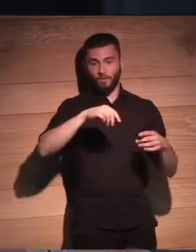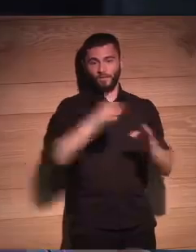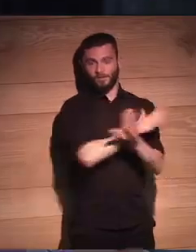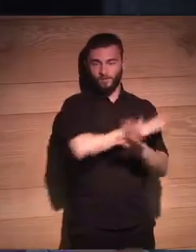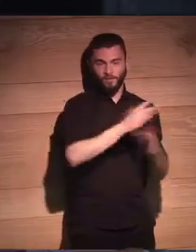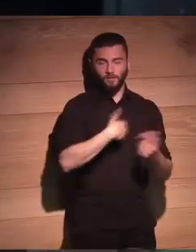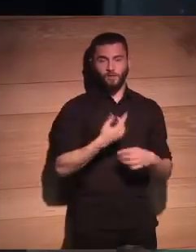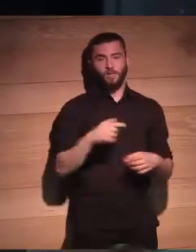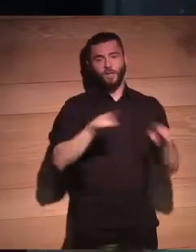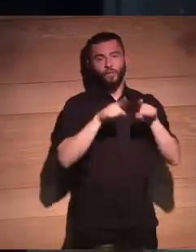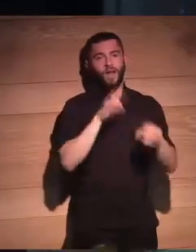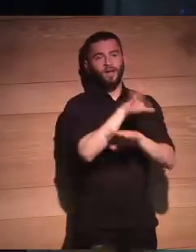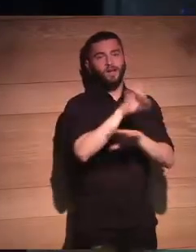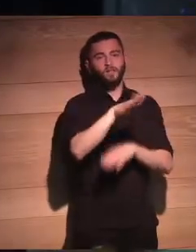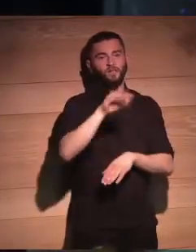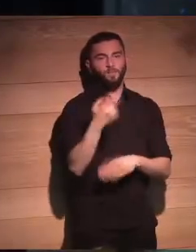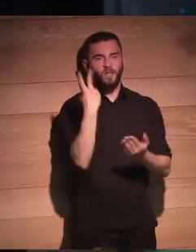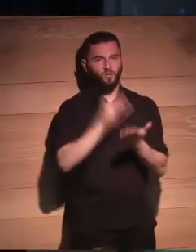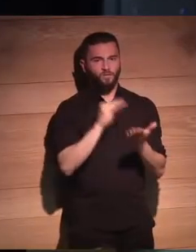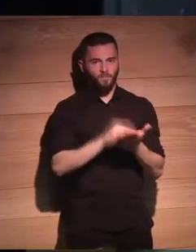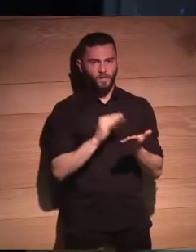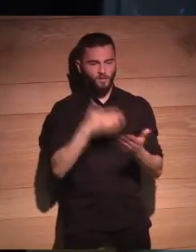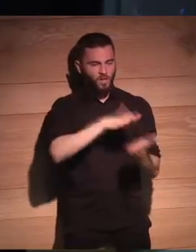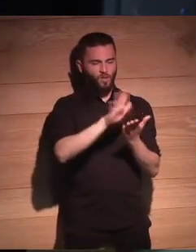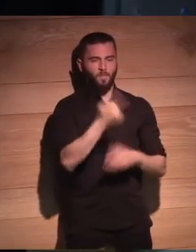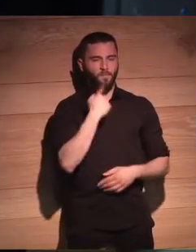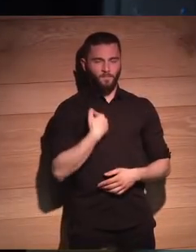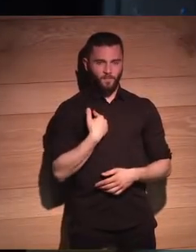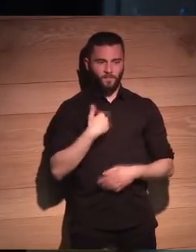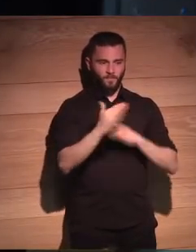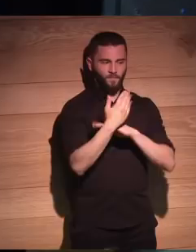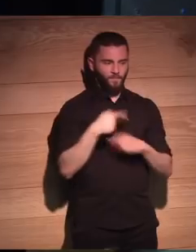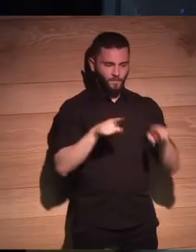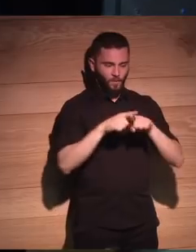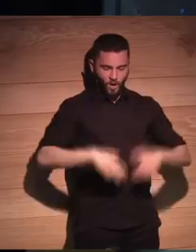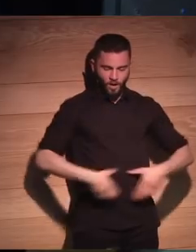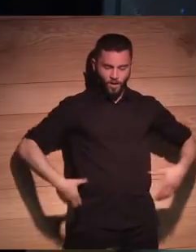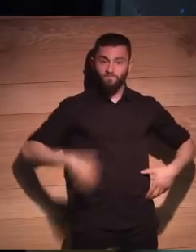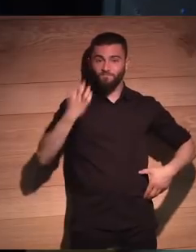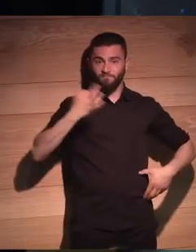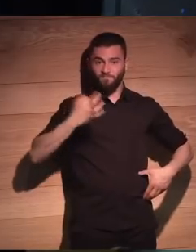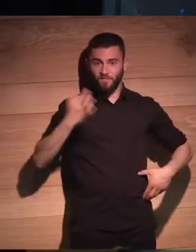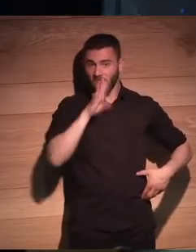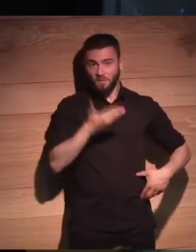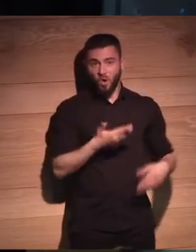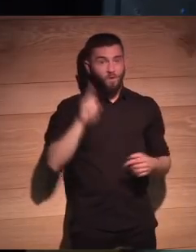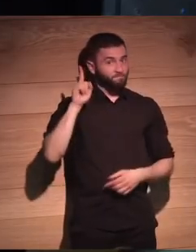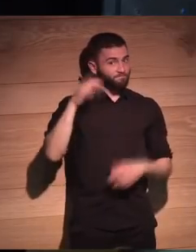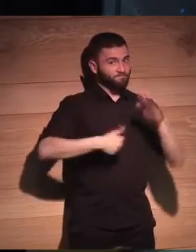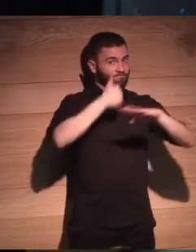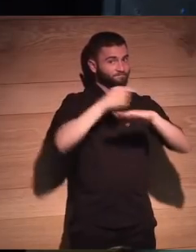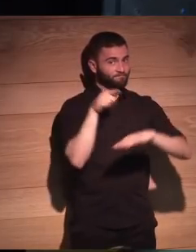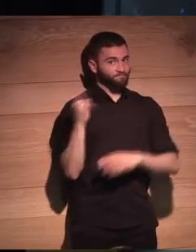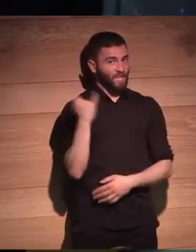Entonces el editor dijo, bueno, esto, no sé, igual les tendríamos que poner un calzoncillo o algo, porque igual la gente de